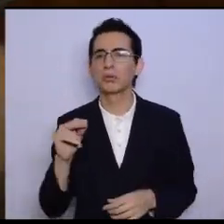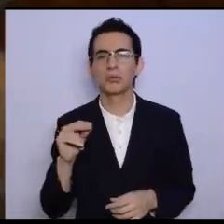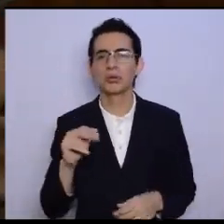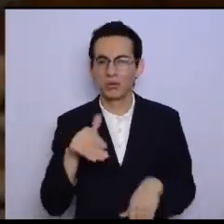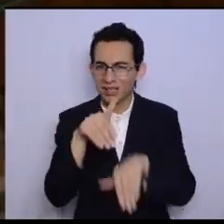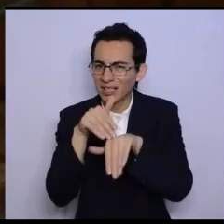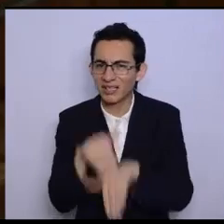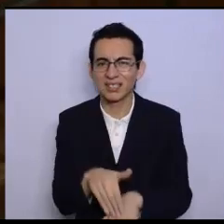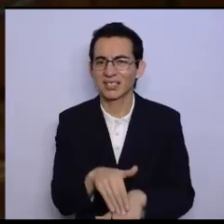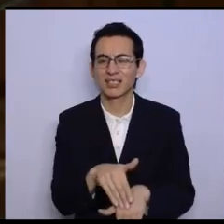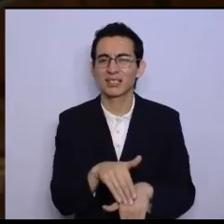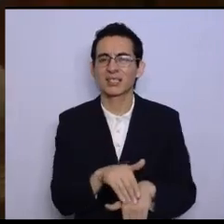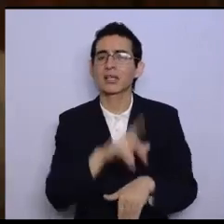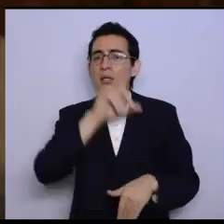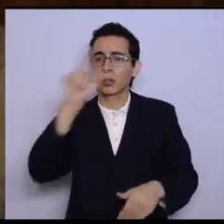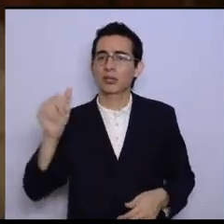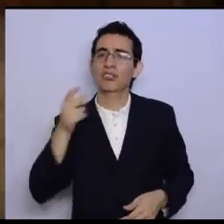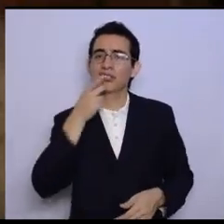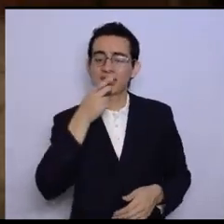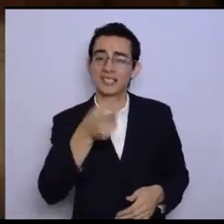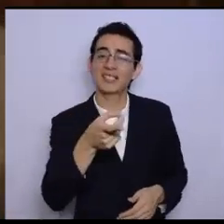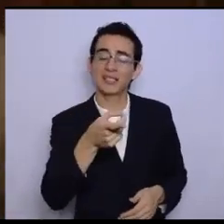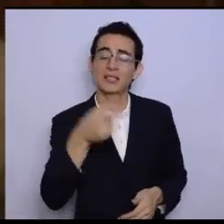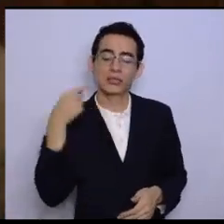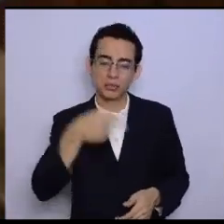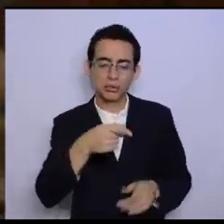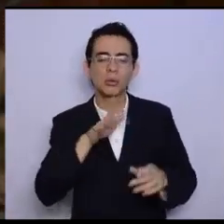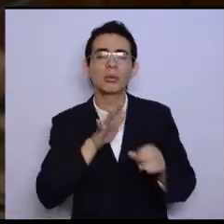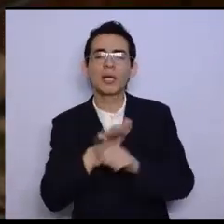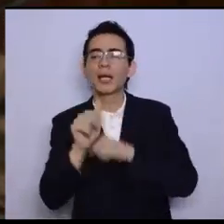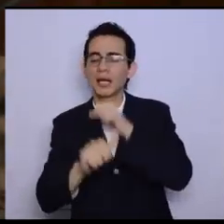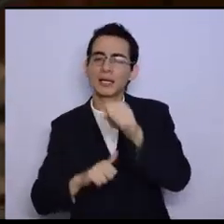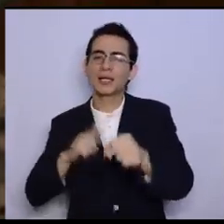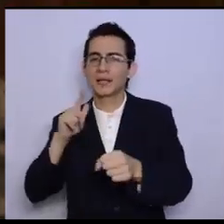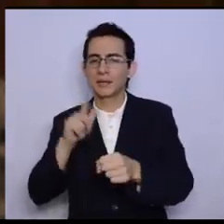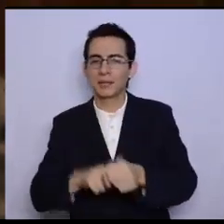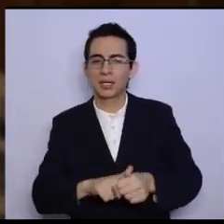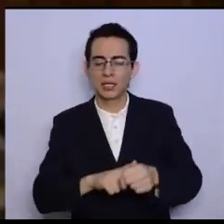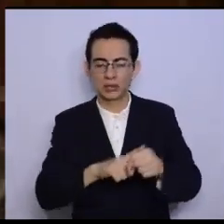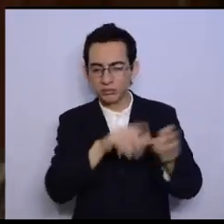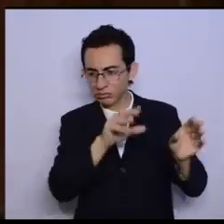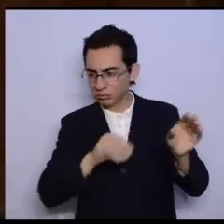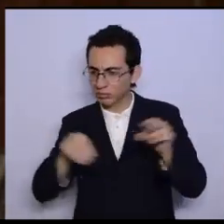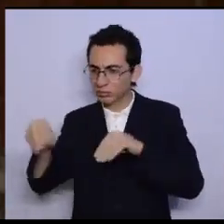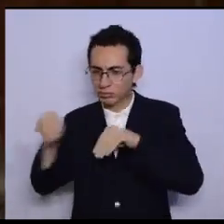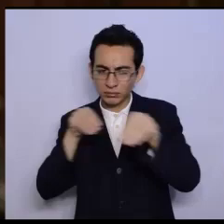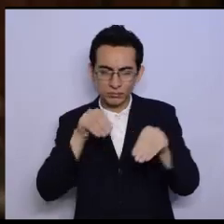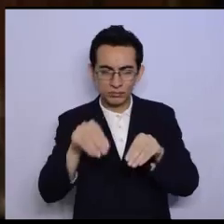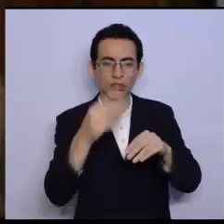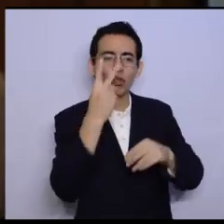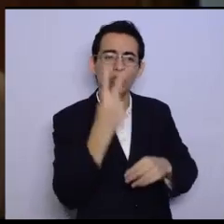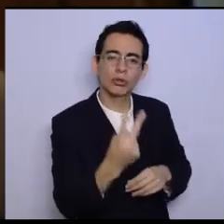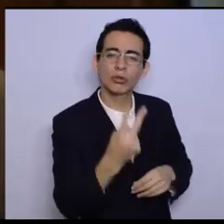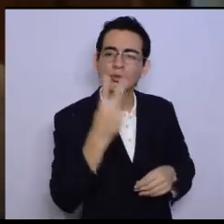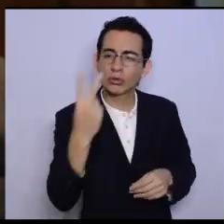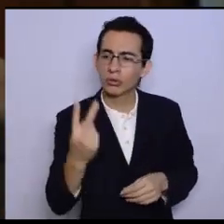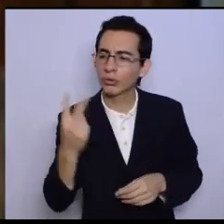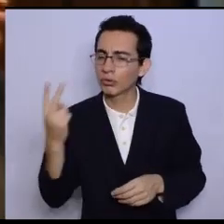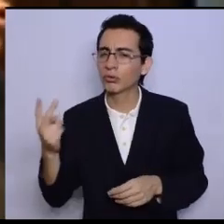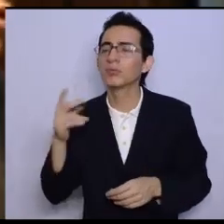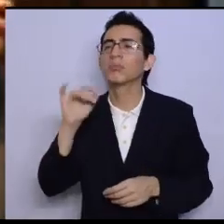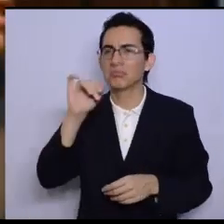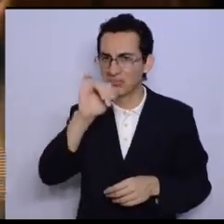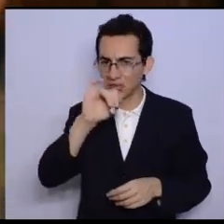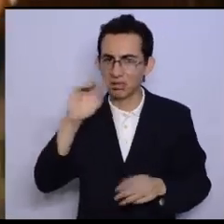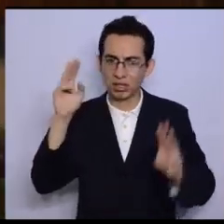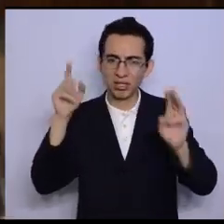Y luego le dijo: vas a meter parejas de animalitos, los vas a acomodar así, y dice la Biblia otra vez, y lo